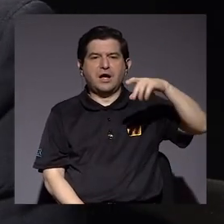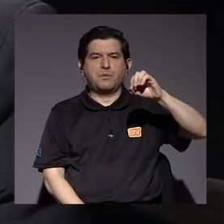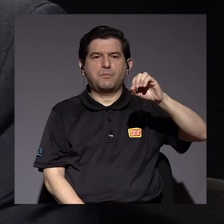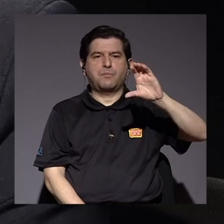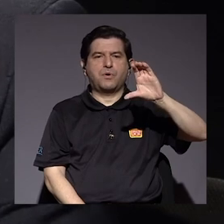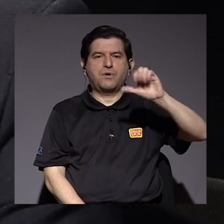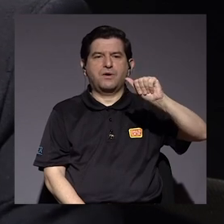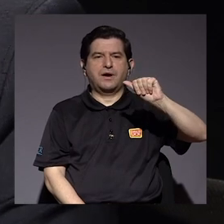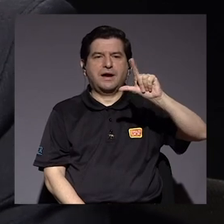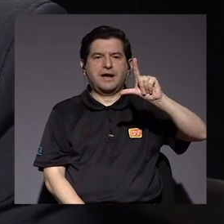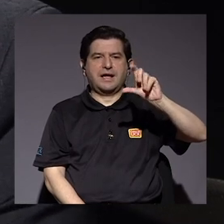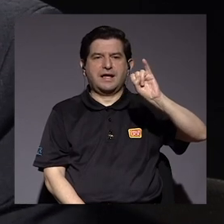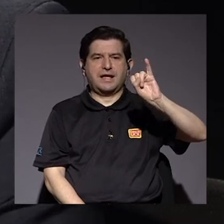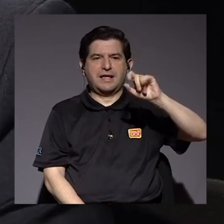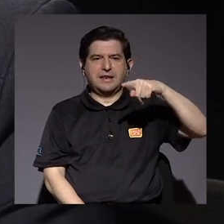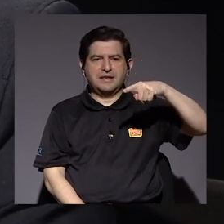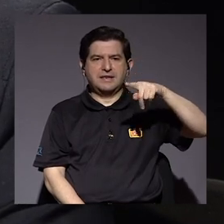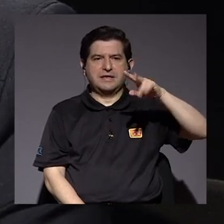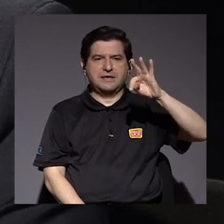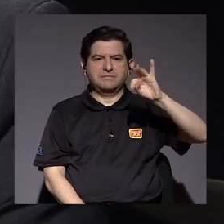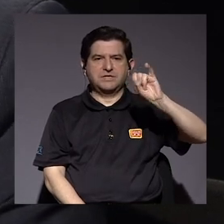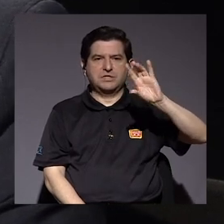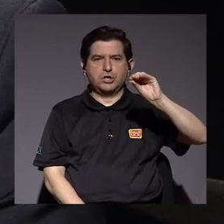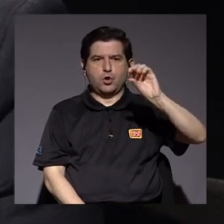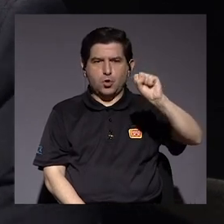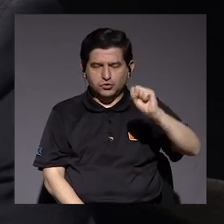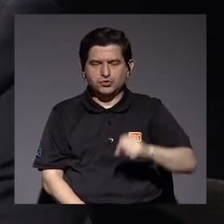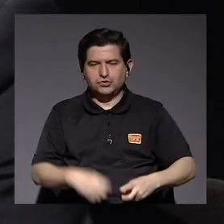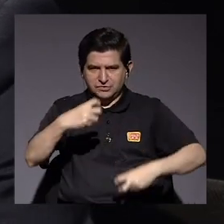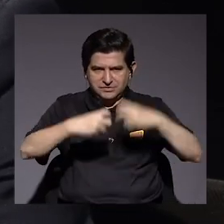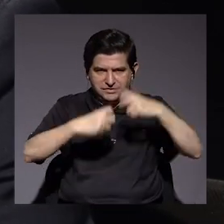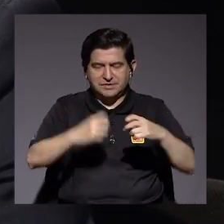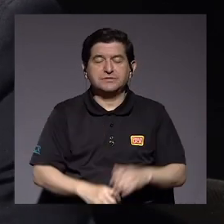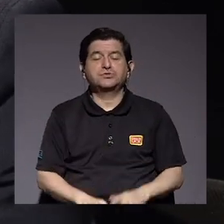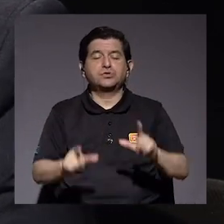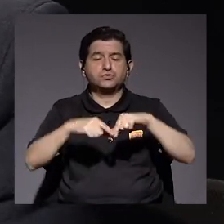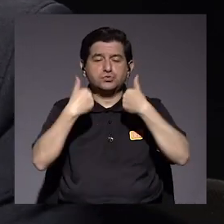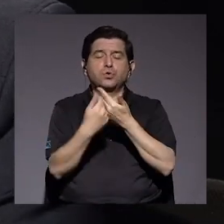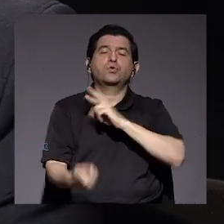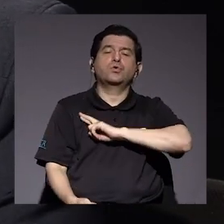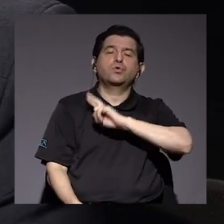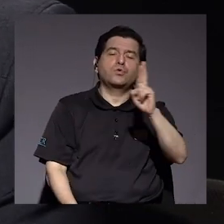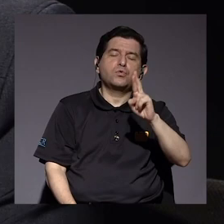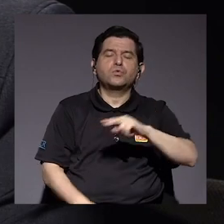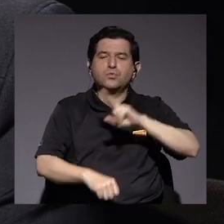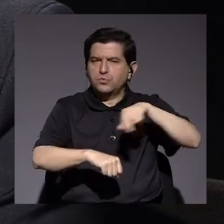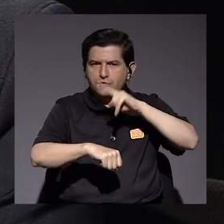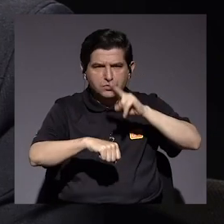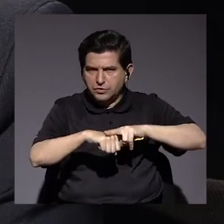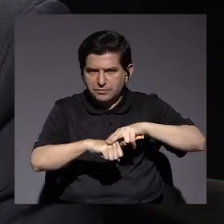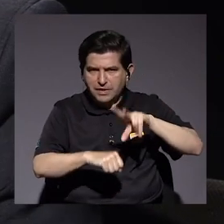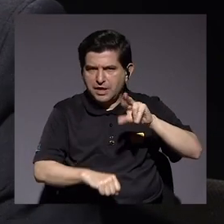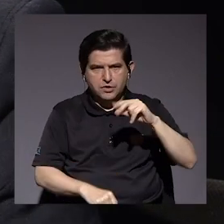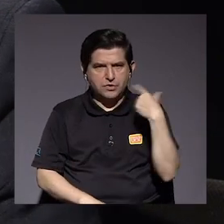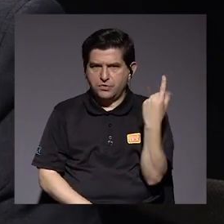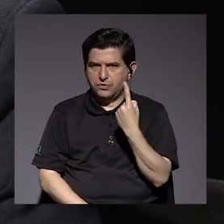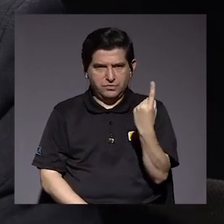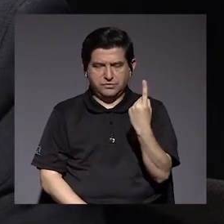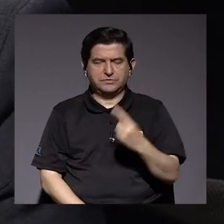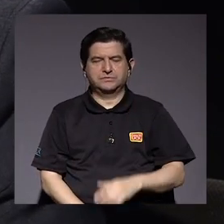de la crisis que normalmente están vinculados a grupos religiosos pero no solo grupos religiosos